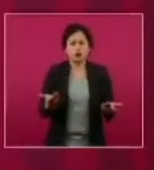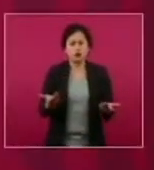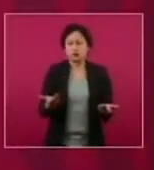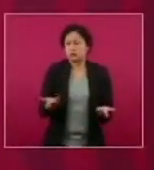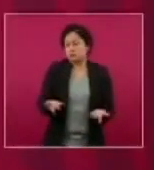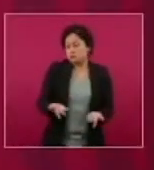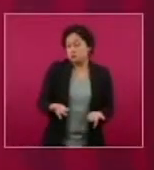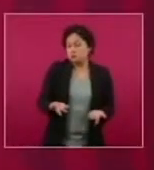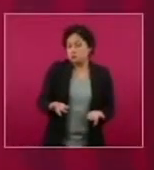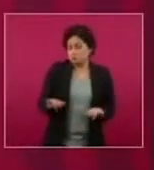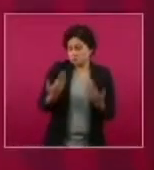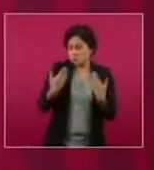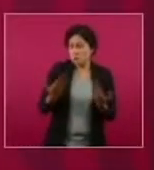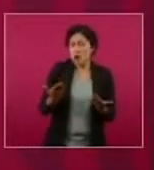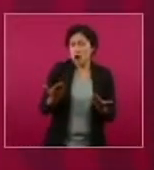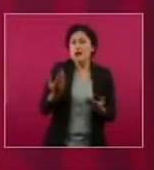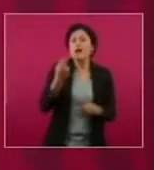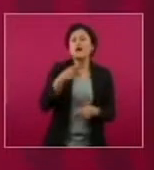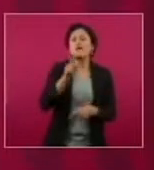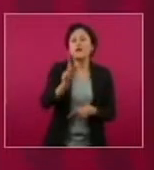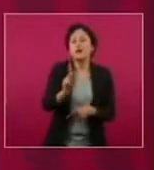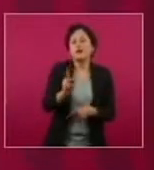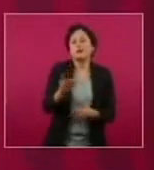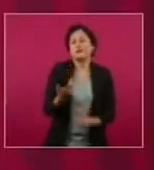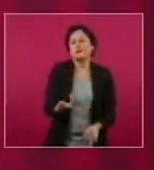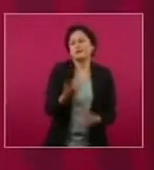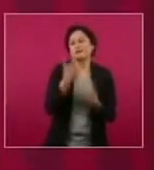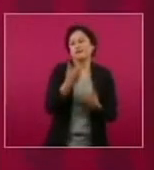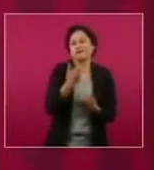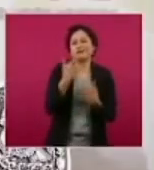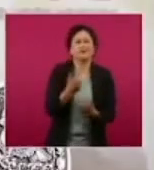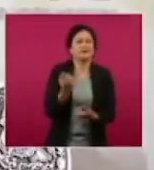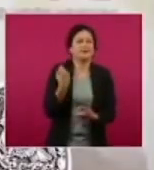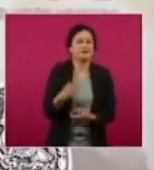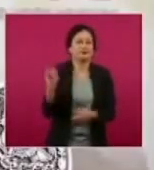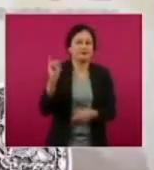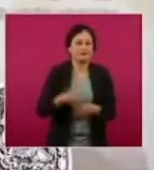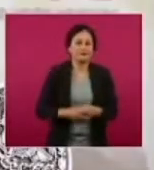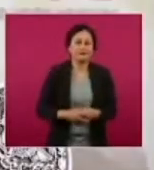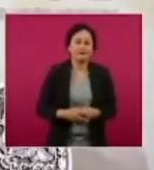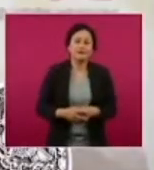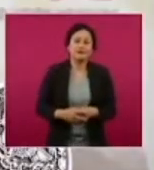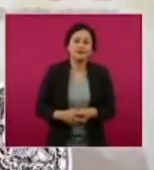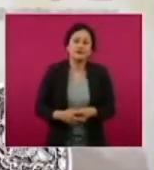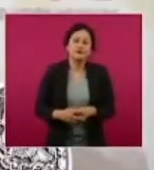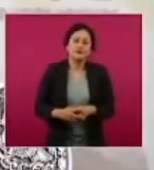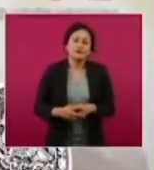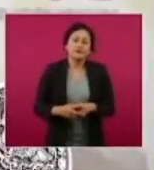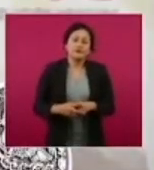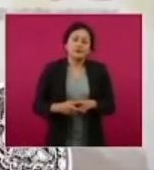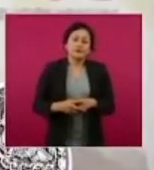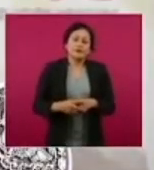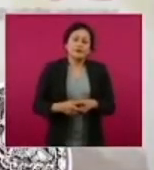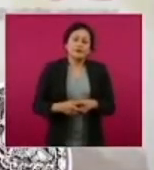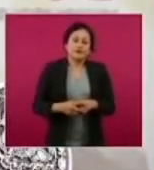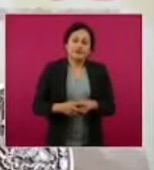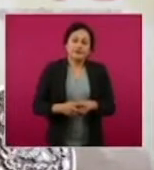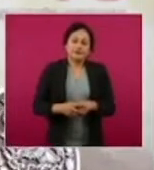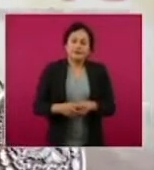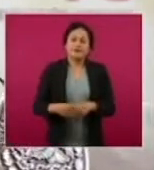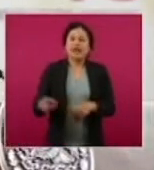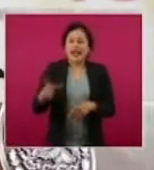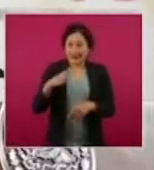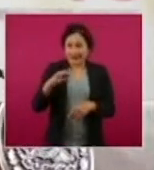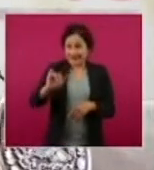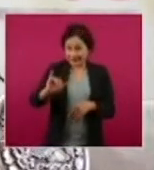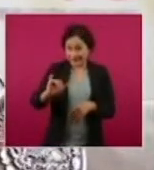pero quedaban en la no sé en dónde porque en realidad no daban nada Mira ustedes corruptos hipócritas